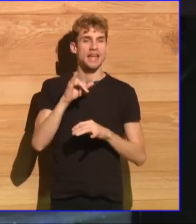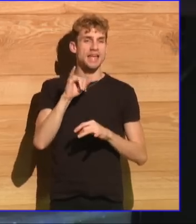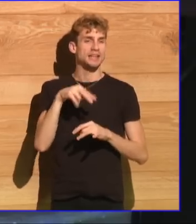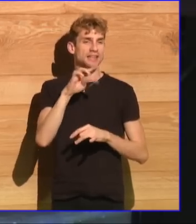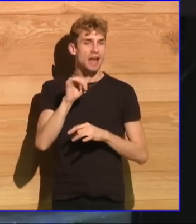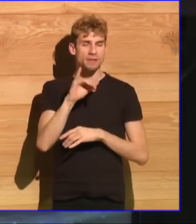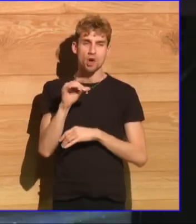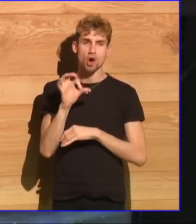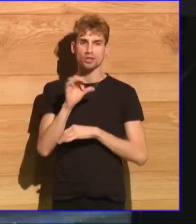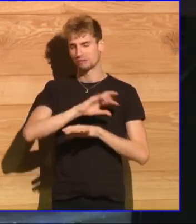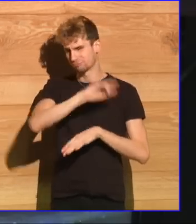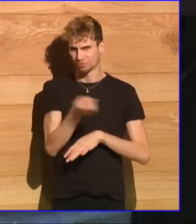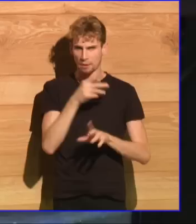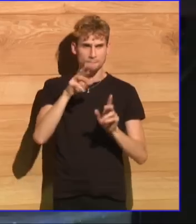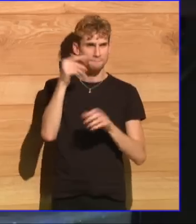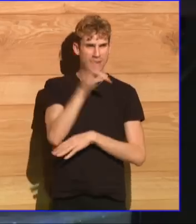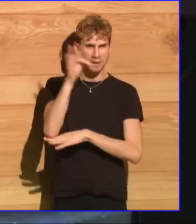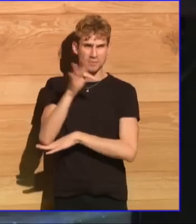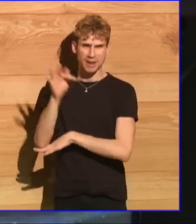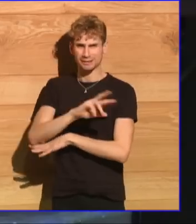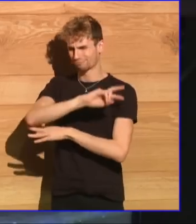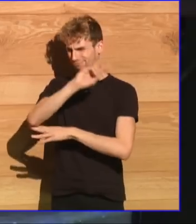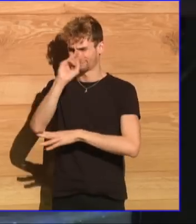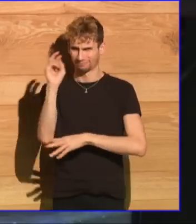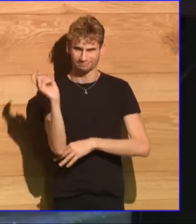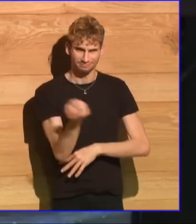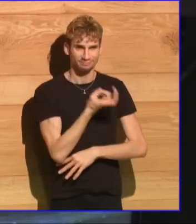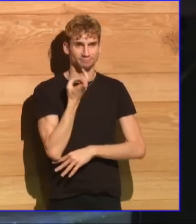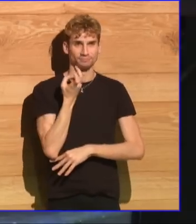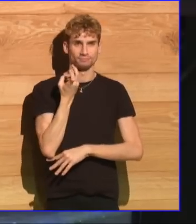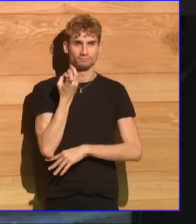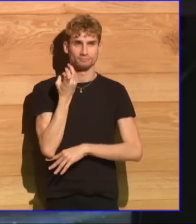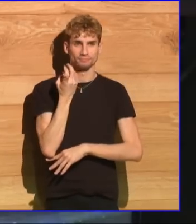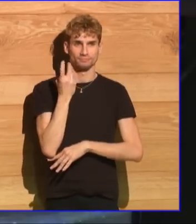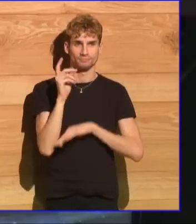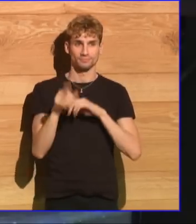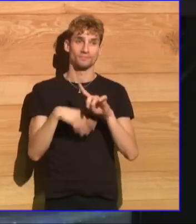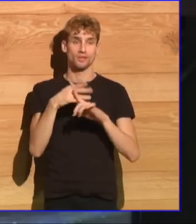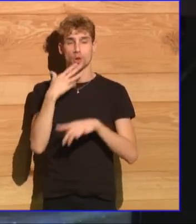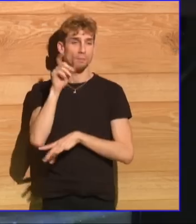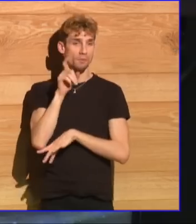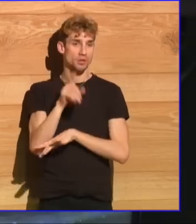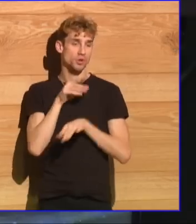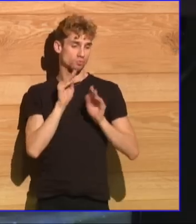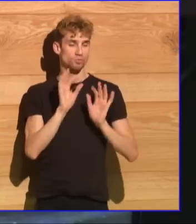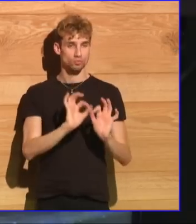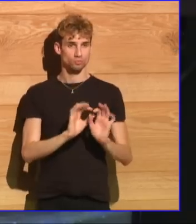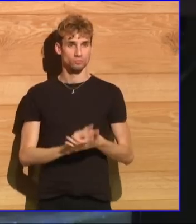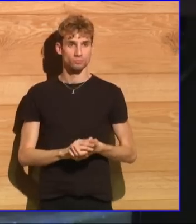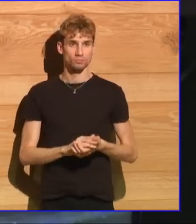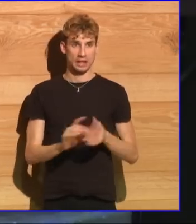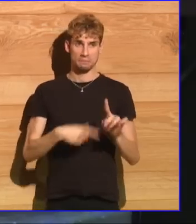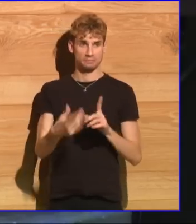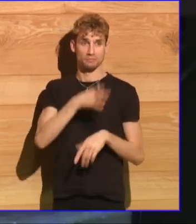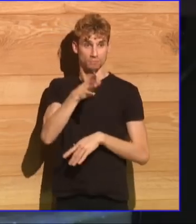y en fin, y con tantas películas de gran profesional, que es el mentor del pequeño pupilo, fascinado ante una